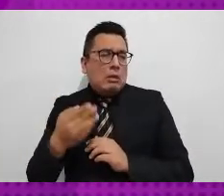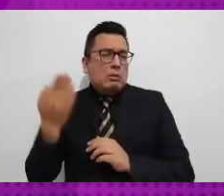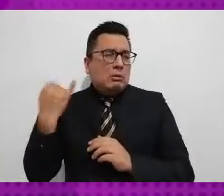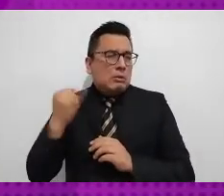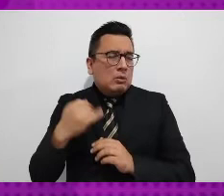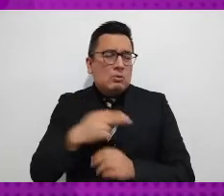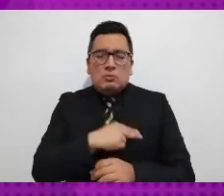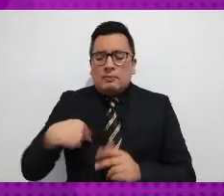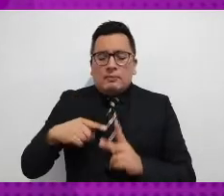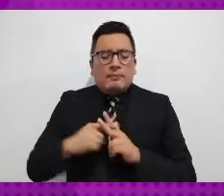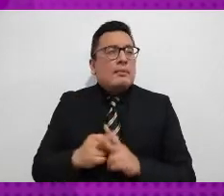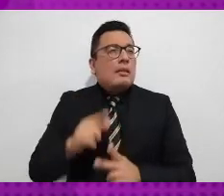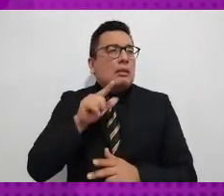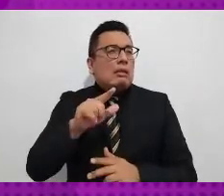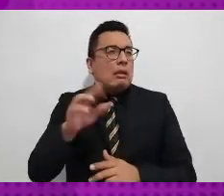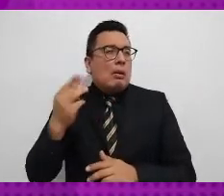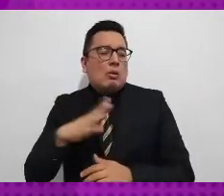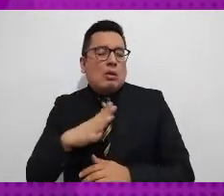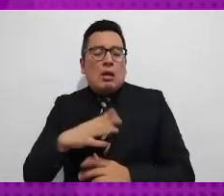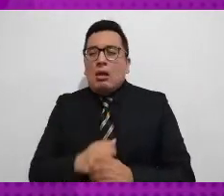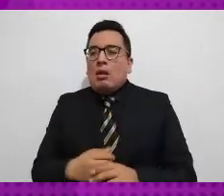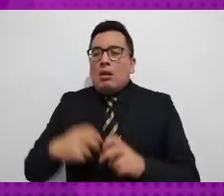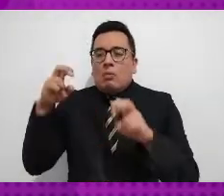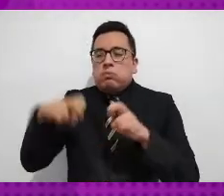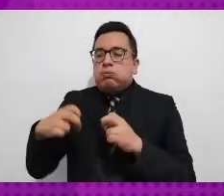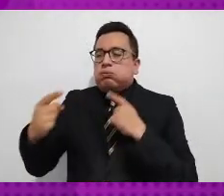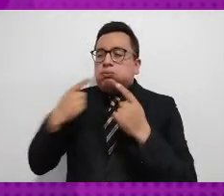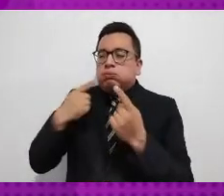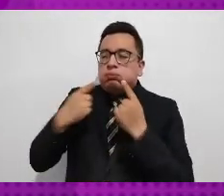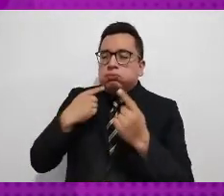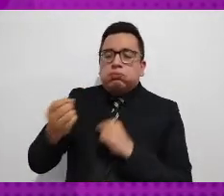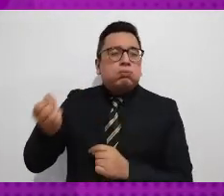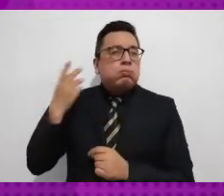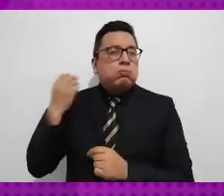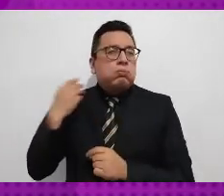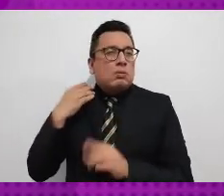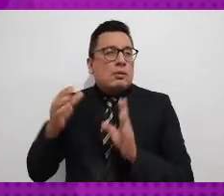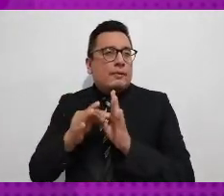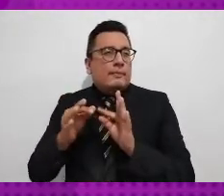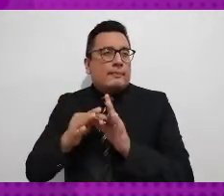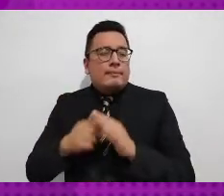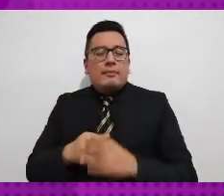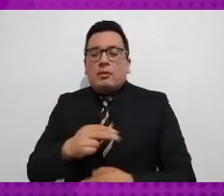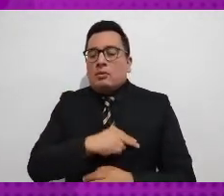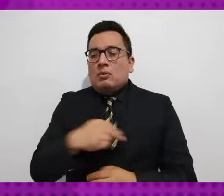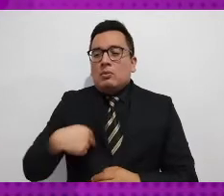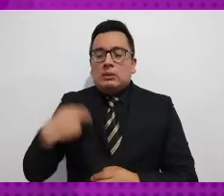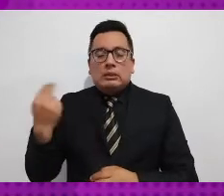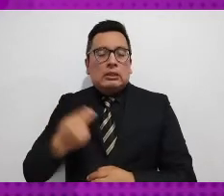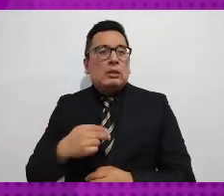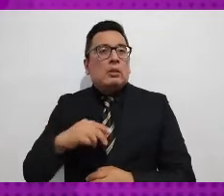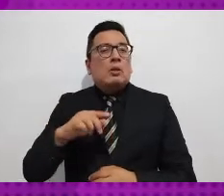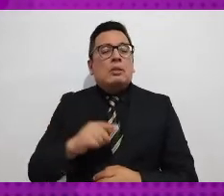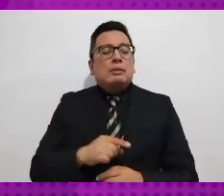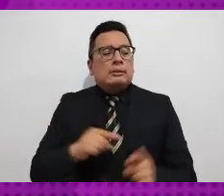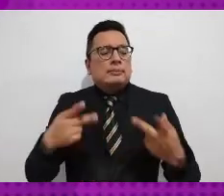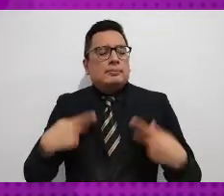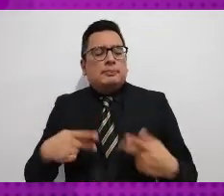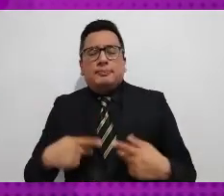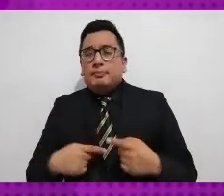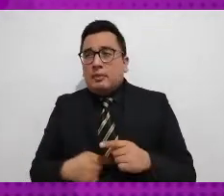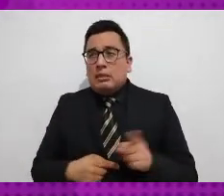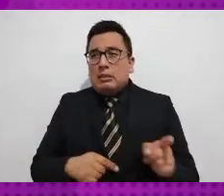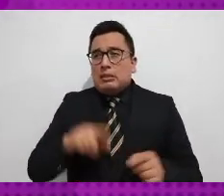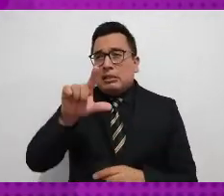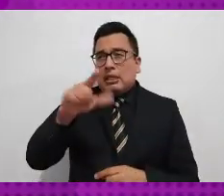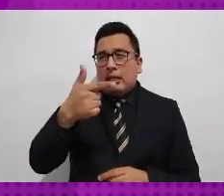mayo con un conversatorio que fue sobre justamente luchar contra la LGBTI-fobia. Trajimos personas